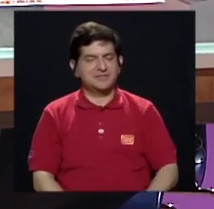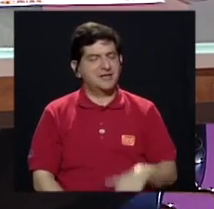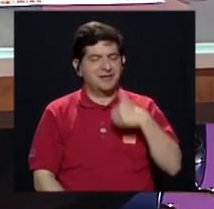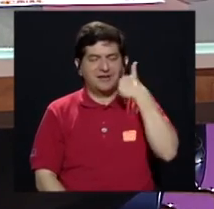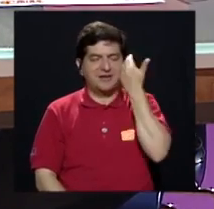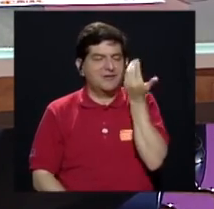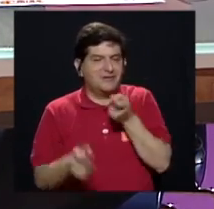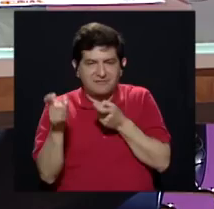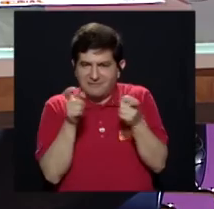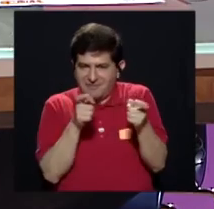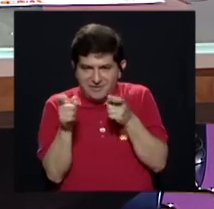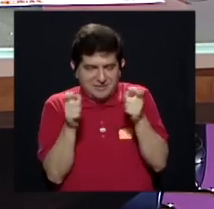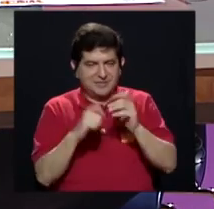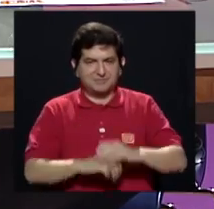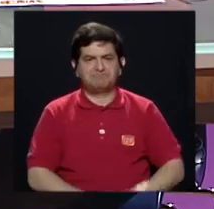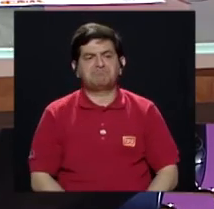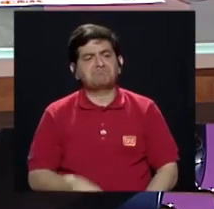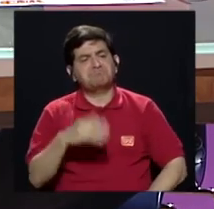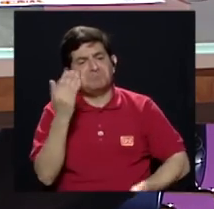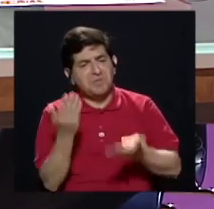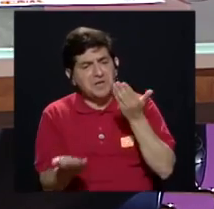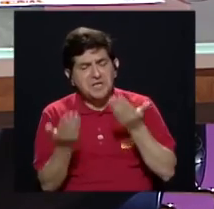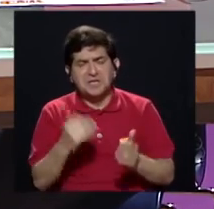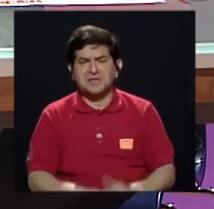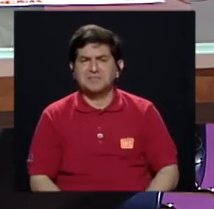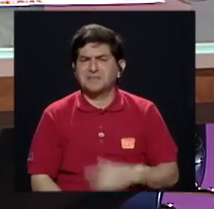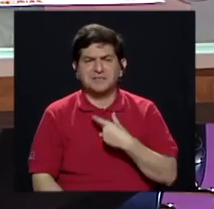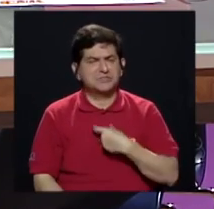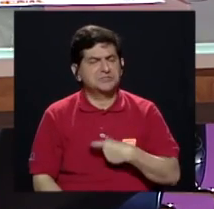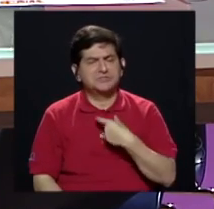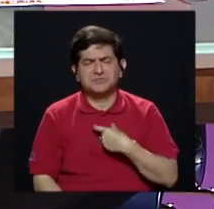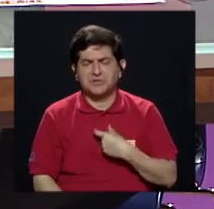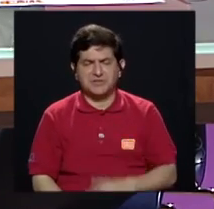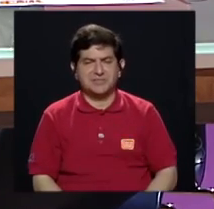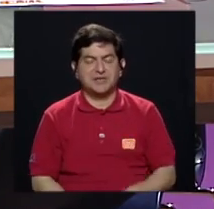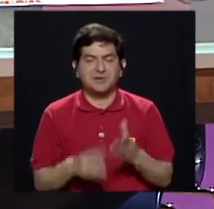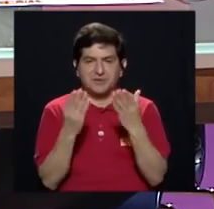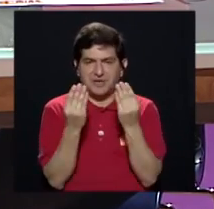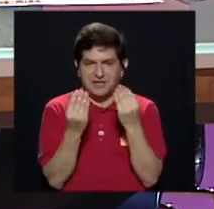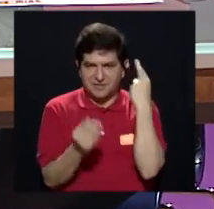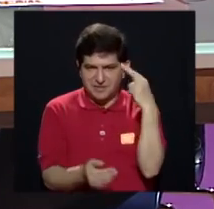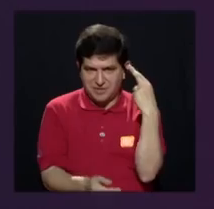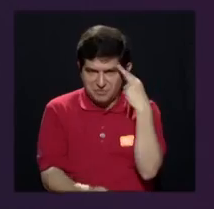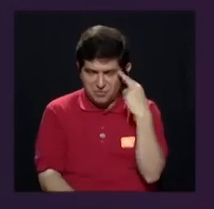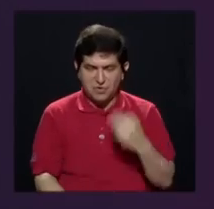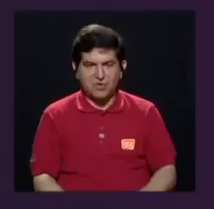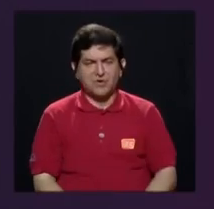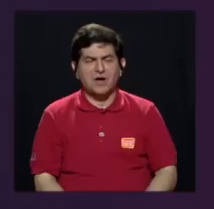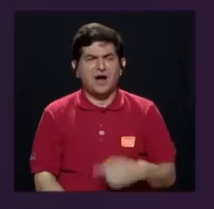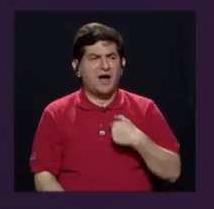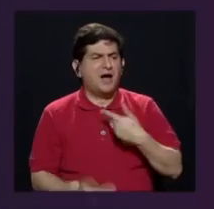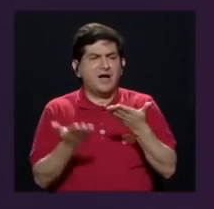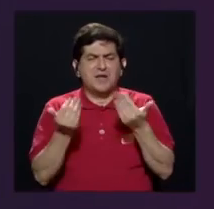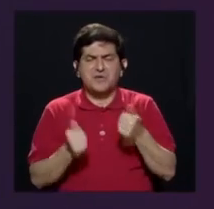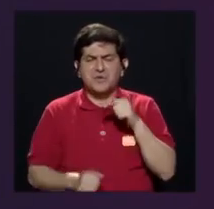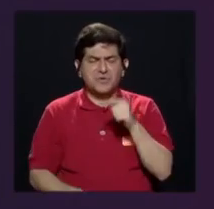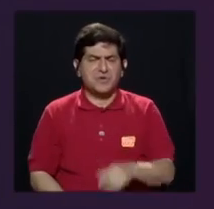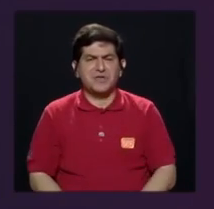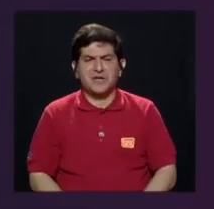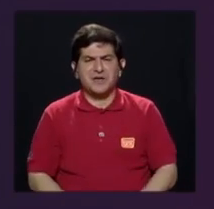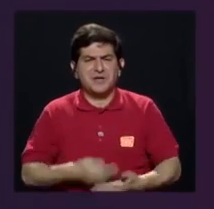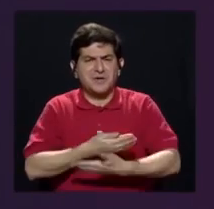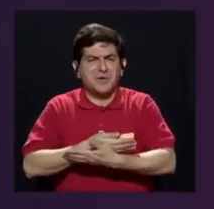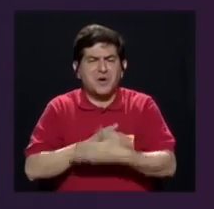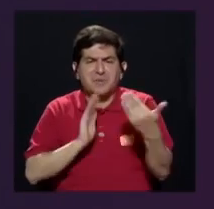manejarla y es probable que se pierda el deseo por el mismo miedo no quiero perderlo está muy pequeñito